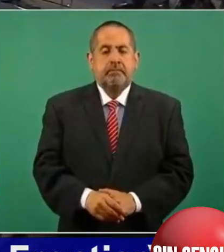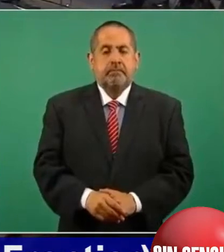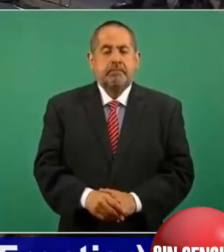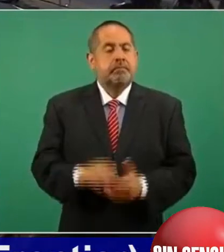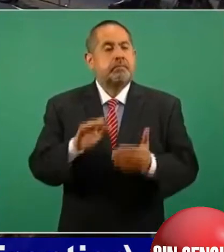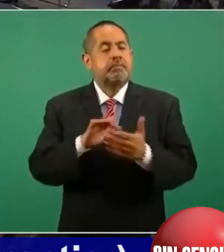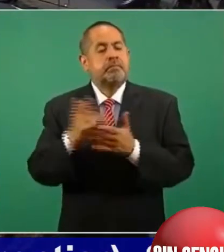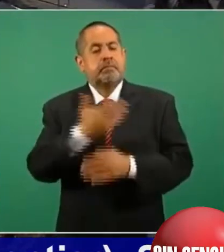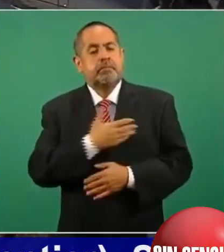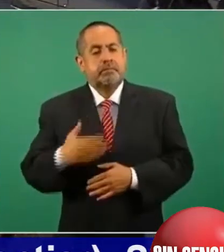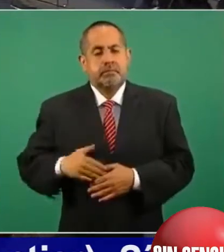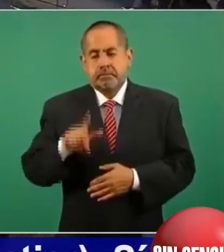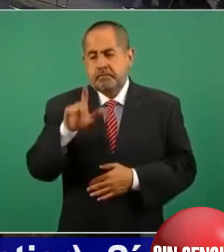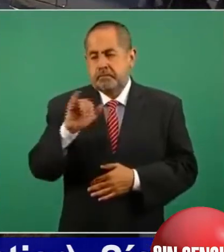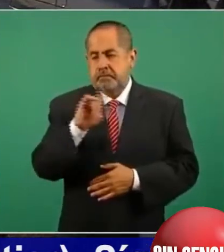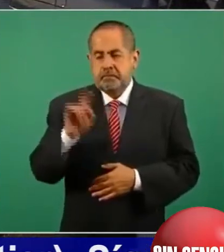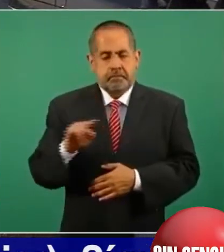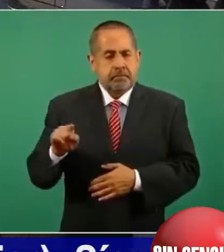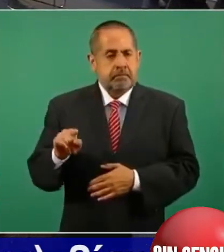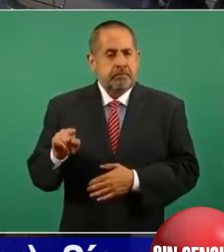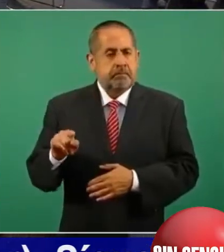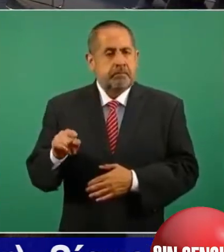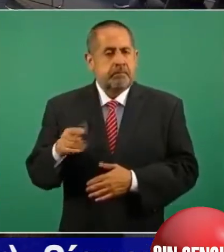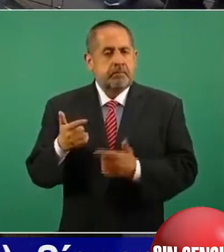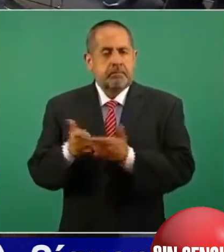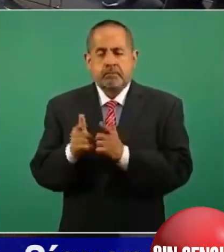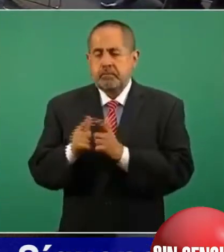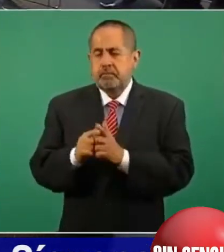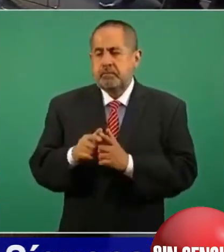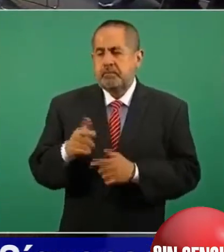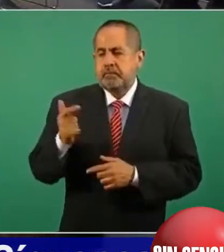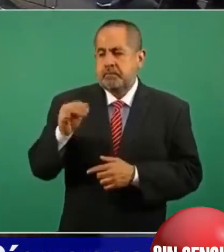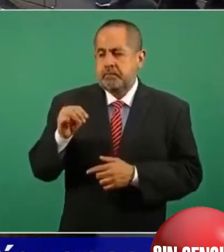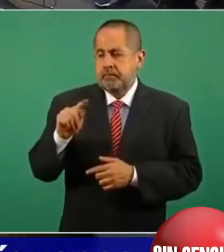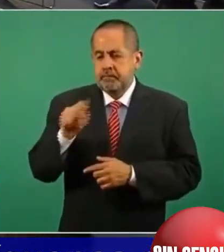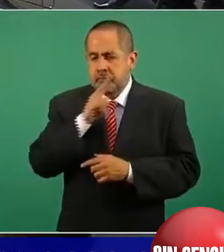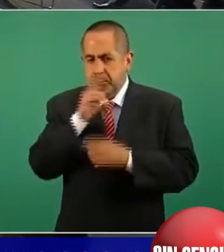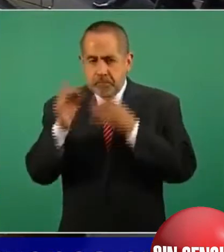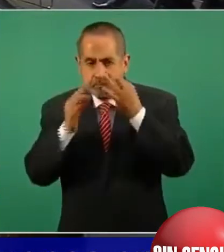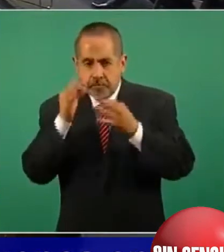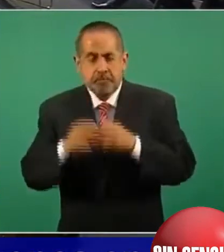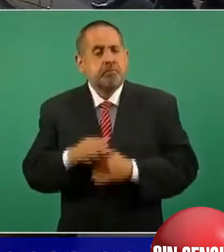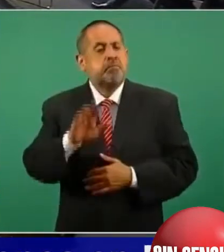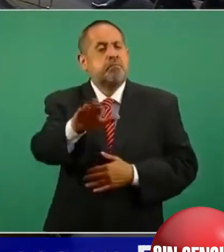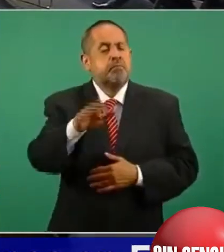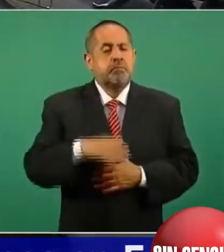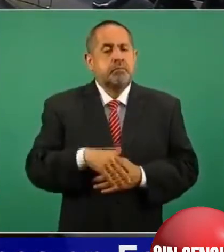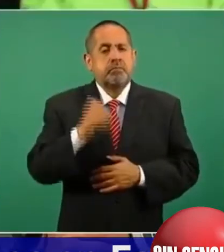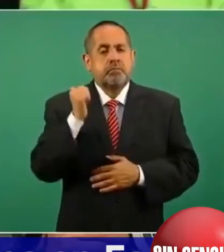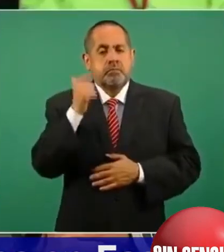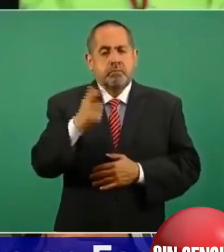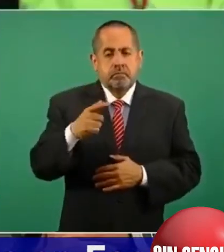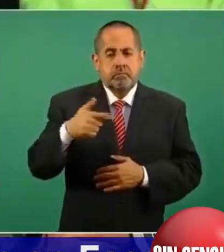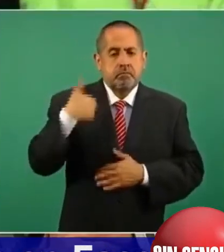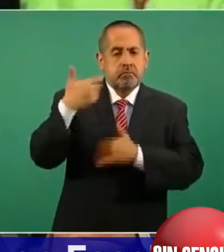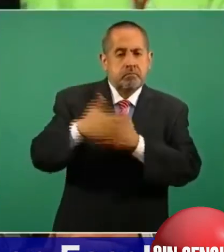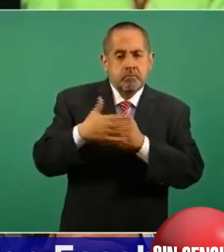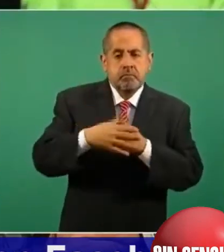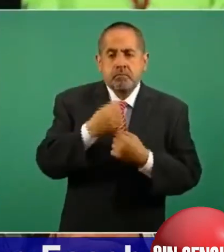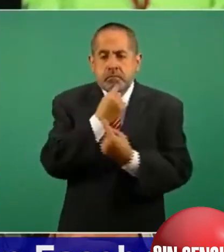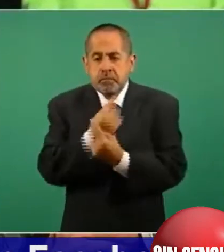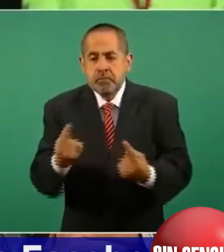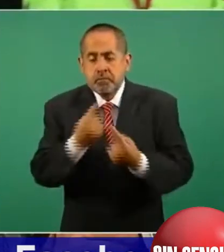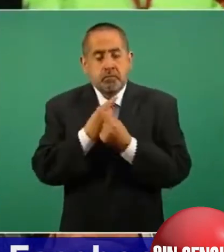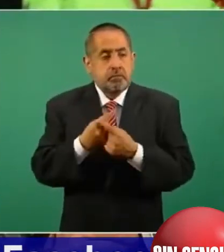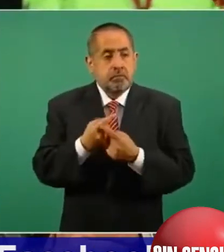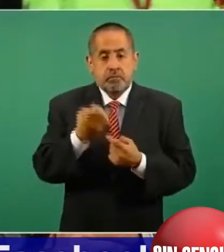Lisbeth Álvarez, de Grupo Político y ZMG Noticias. Saber si hay alguna tentativa para que los niños y las niñas ya regresen a clases, si en algún